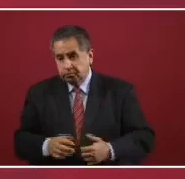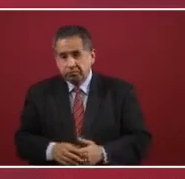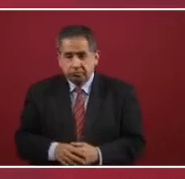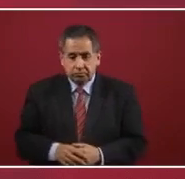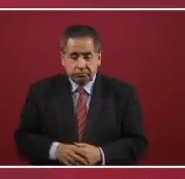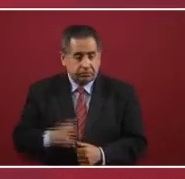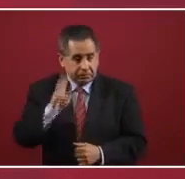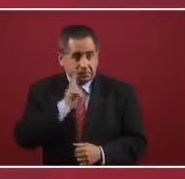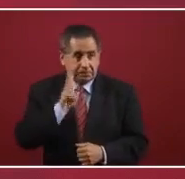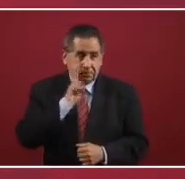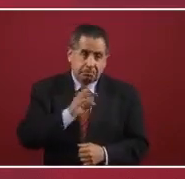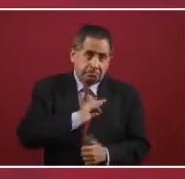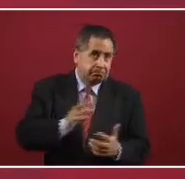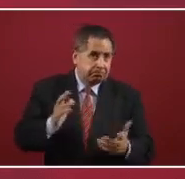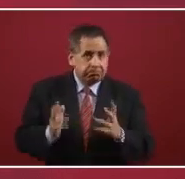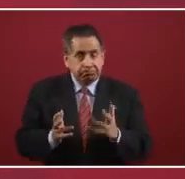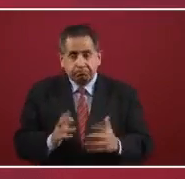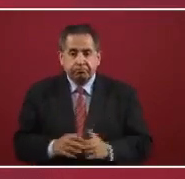ver si